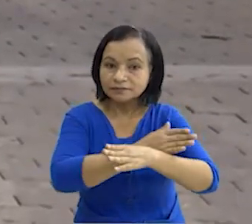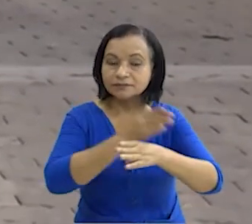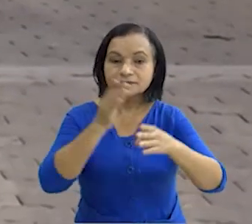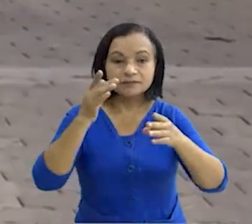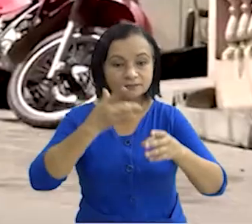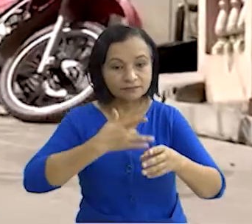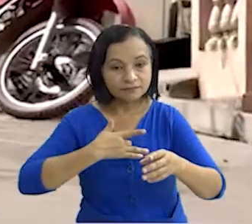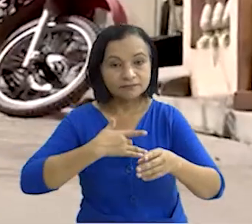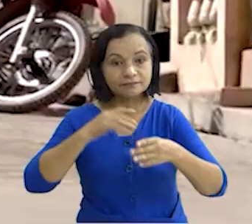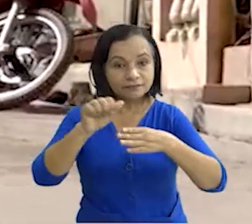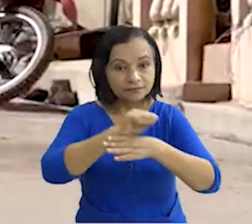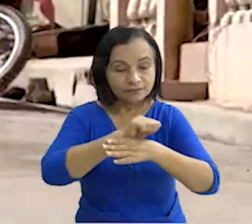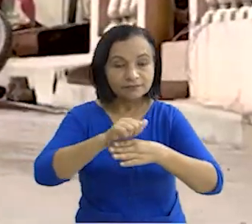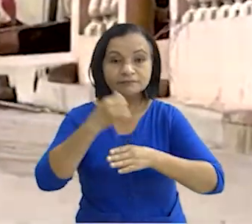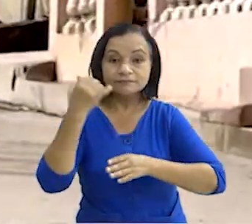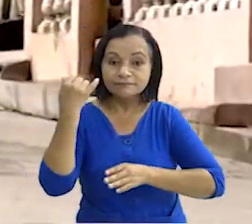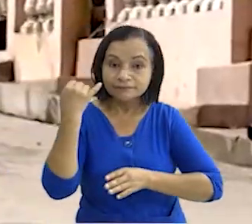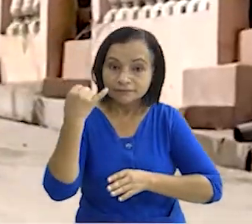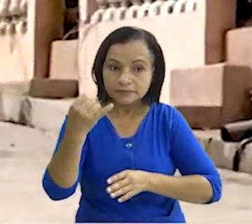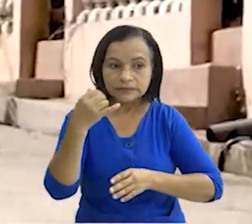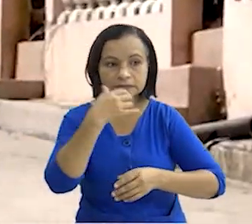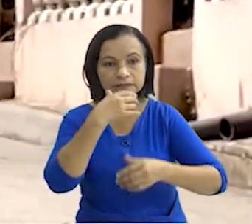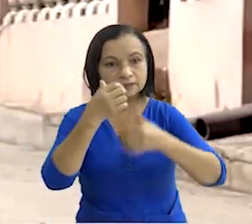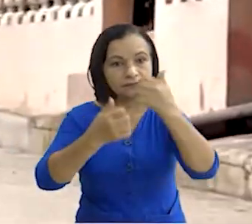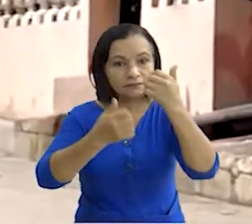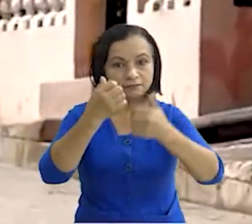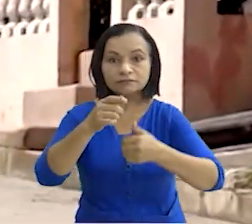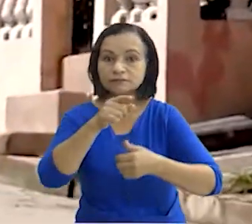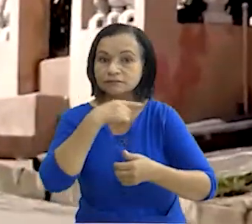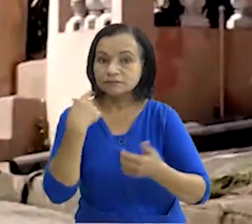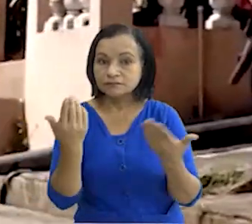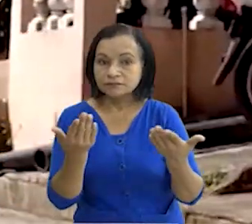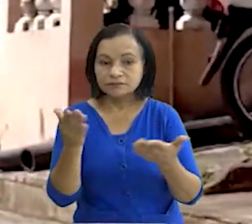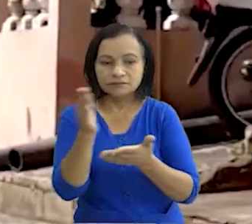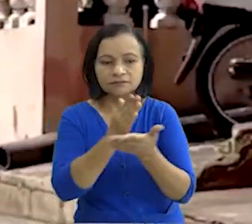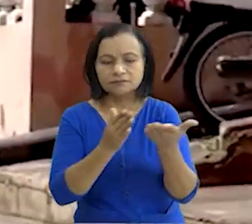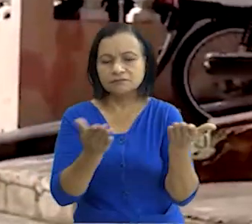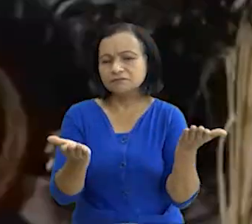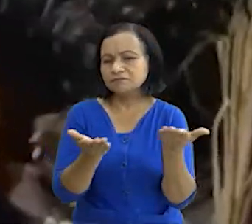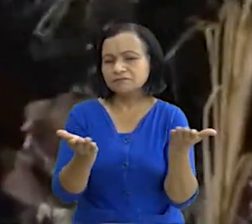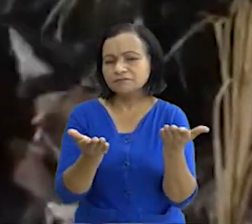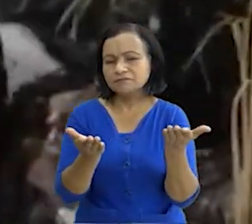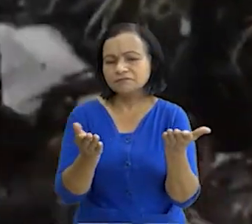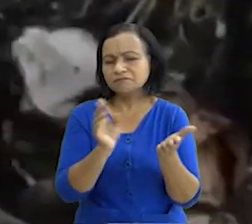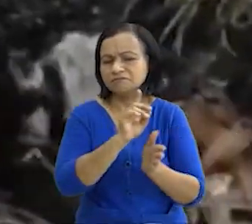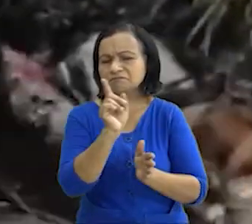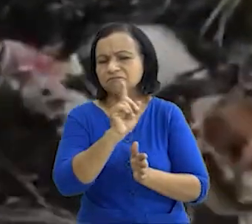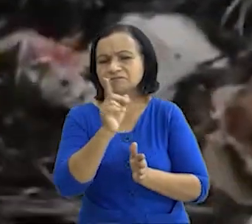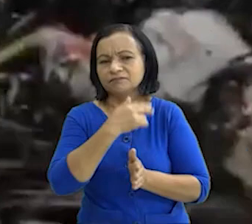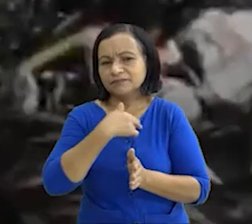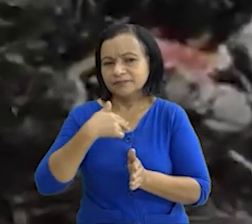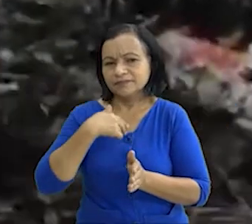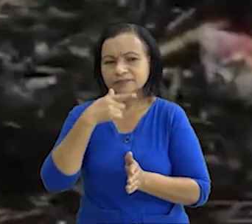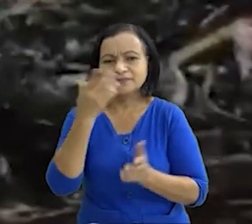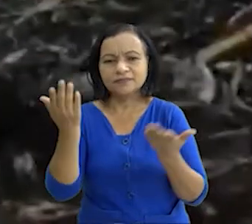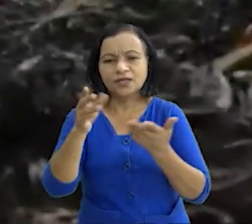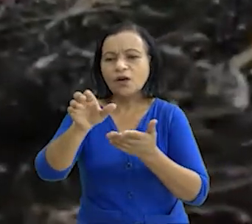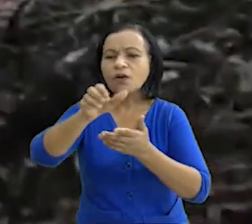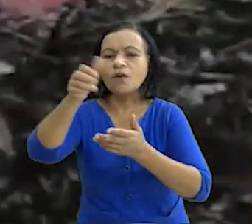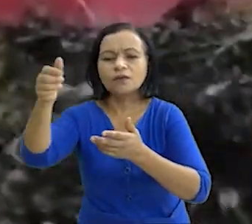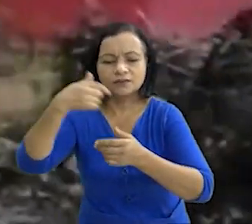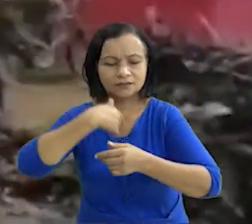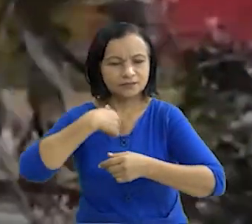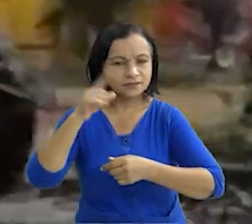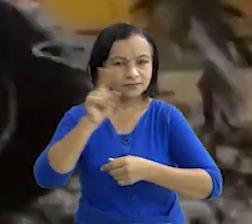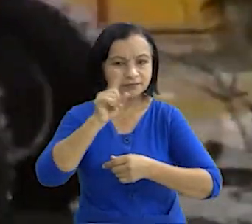necesario estar prevenido, que sí esas cosas ocurren, ¿verdad? Porque de repente uno cree que eso no ocurre, pues, eso le puede ocurrir a otro, no a